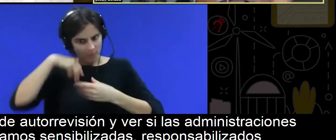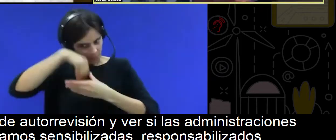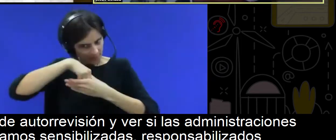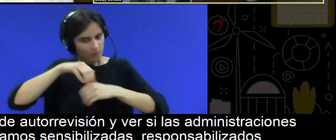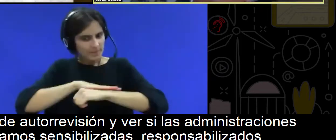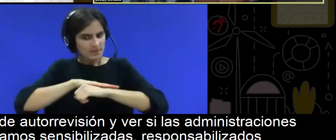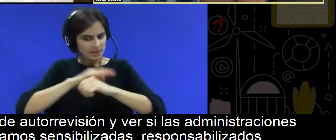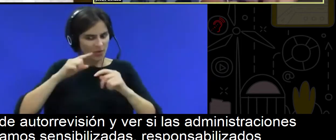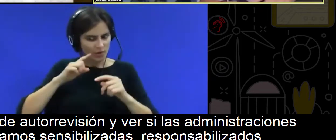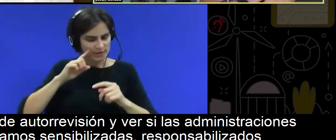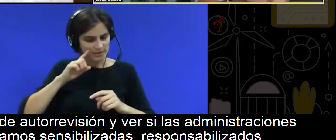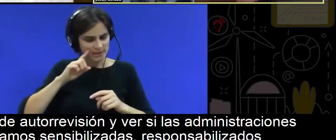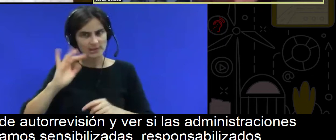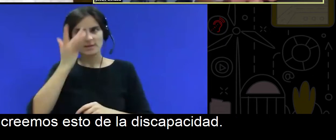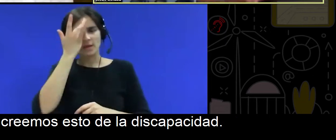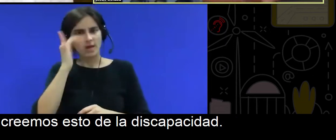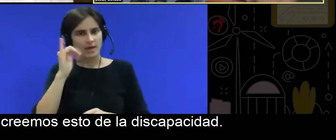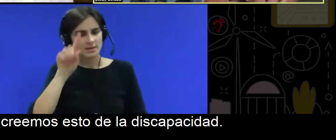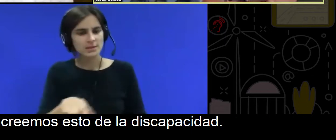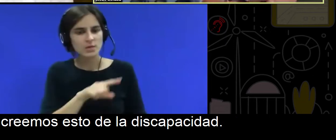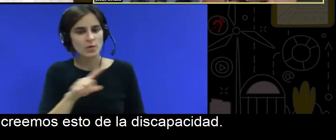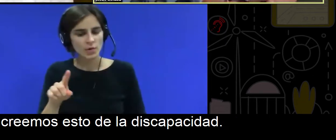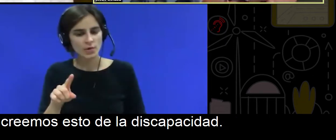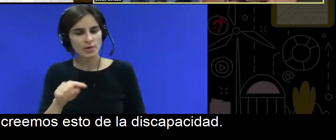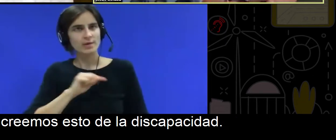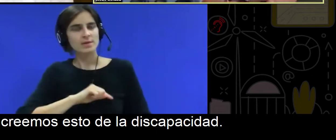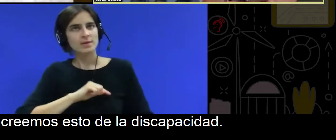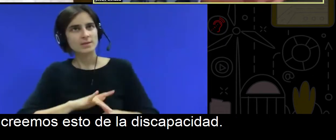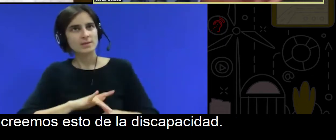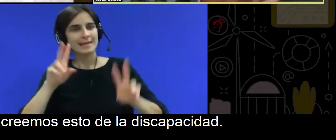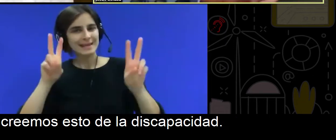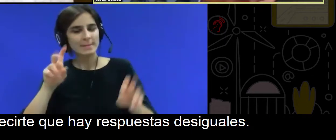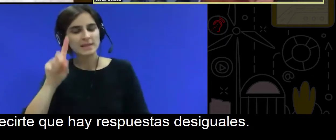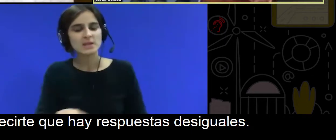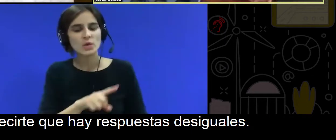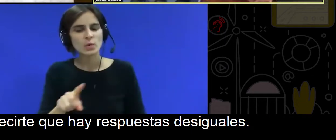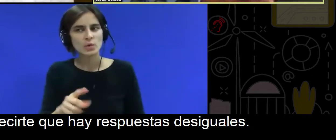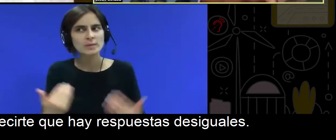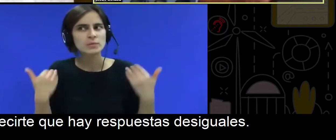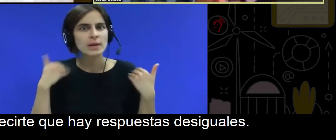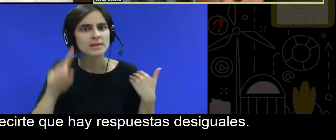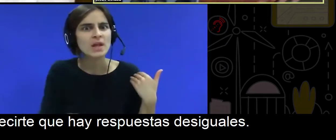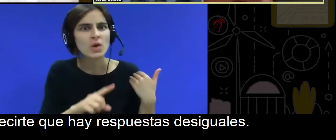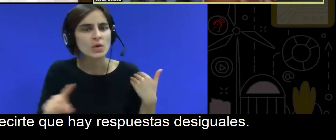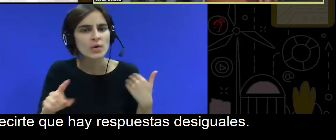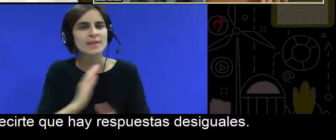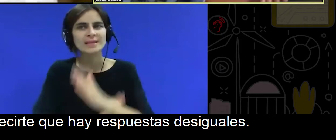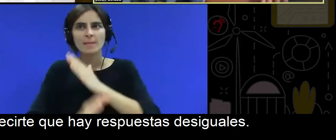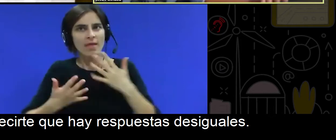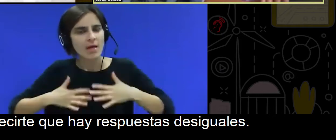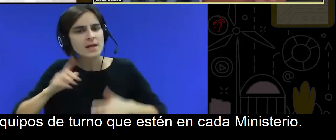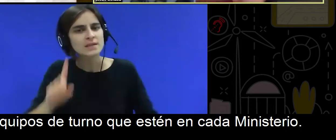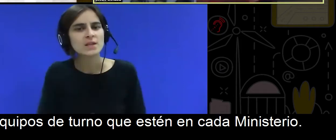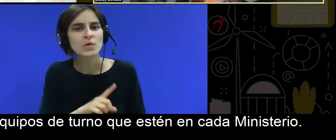sensibilizados, estamos responsabilizados y nos creemos esto de la discapacidad en este caso. Y he de decirte, Jesús, que hay respuestas muy desiguales,